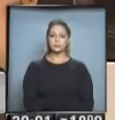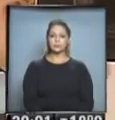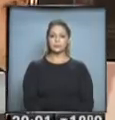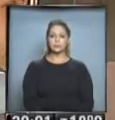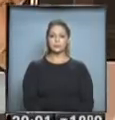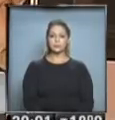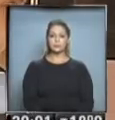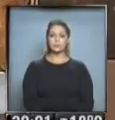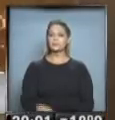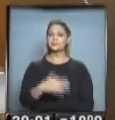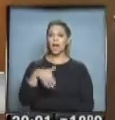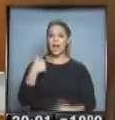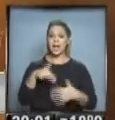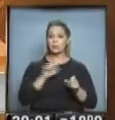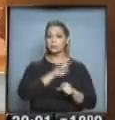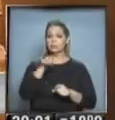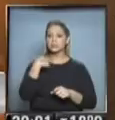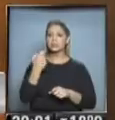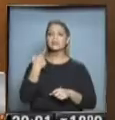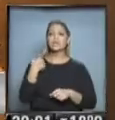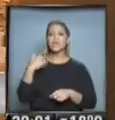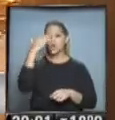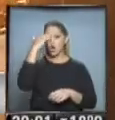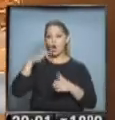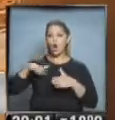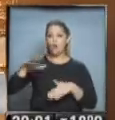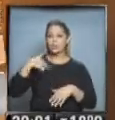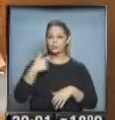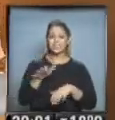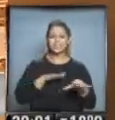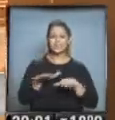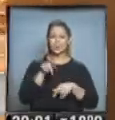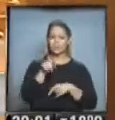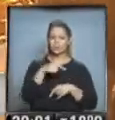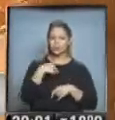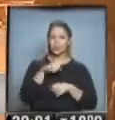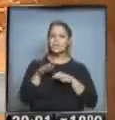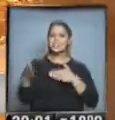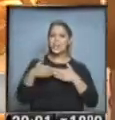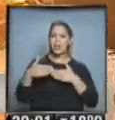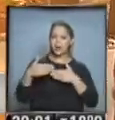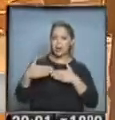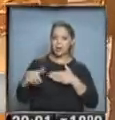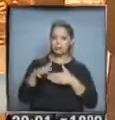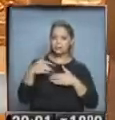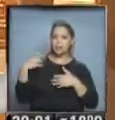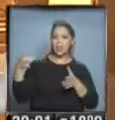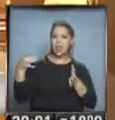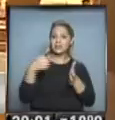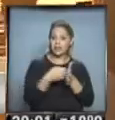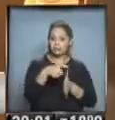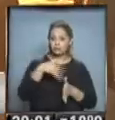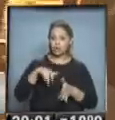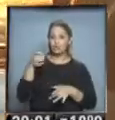De 11, nos vamos rápidamente a Constitución. Esta es la situación en los alrededores de la estación